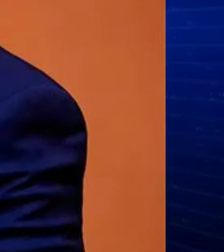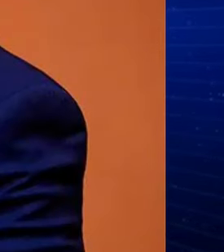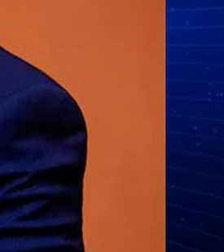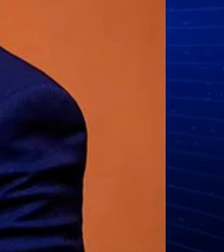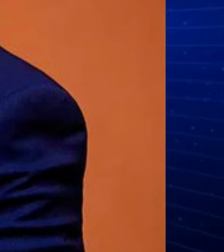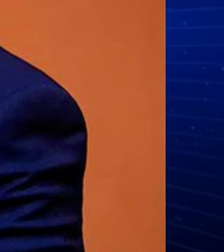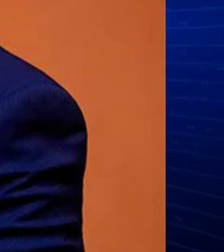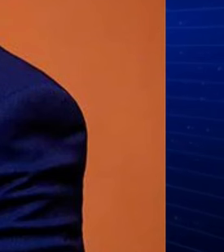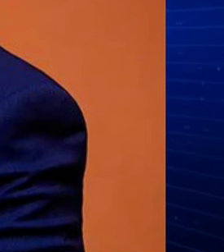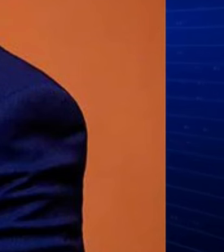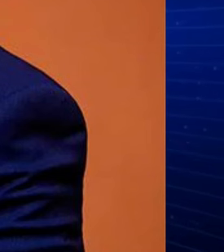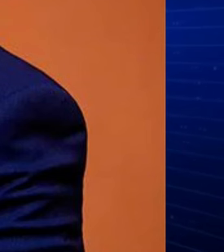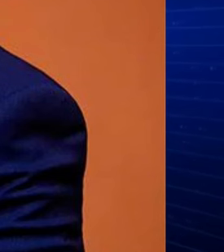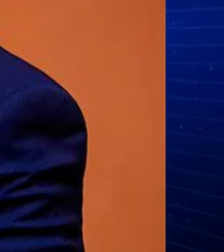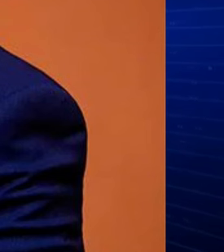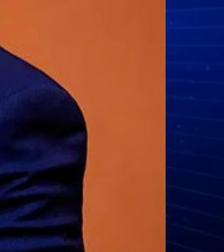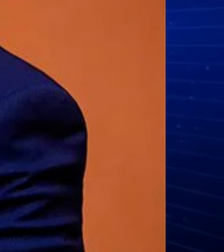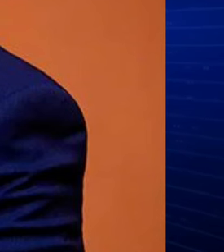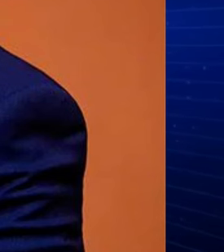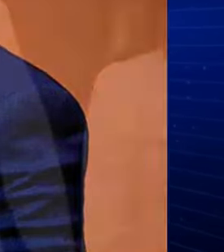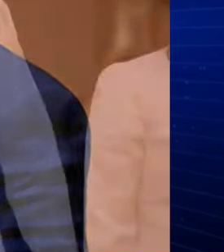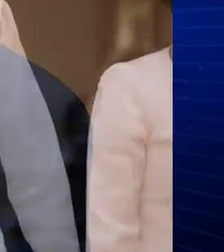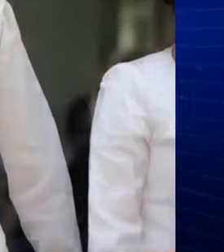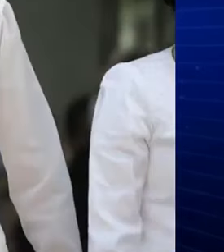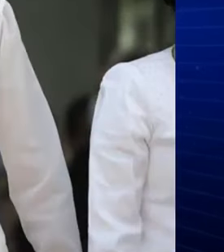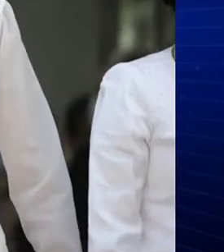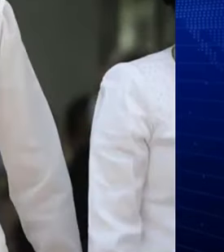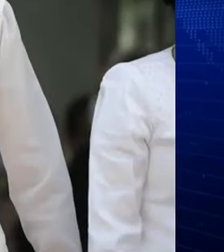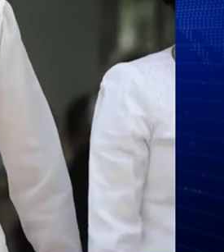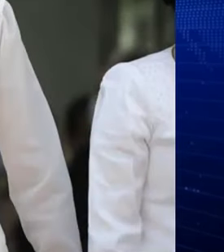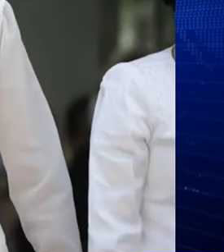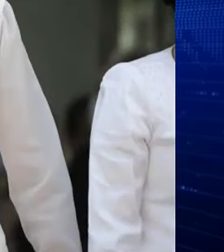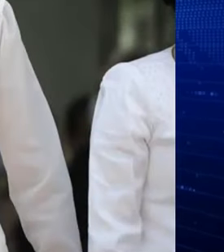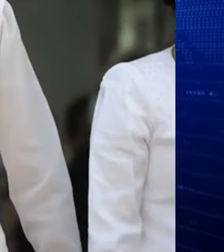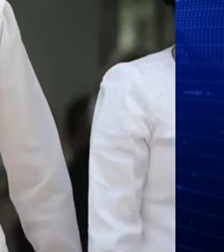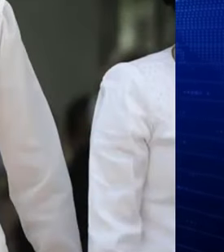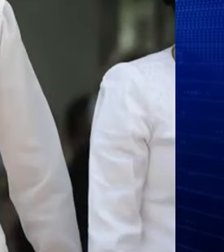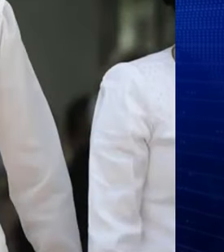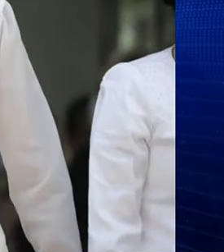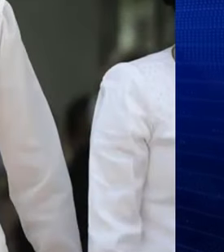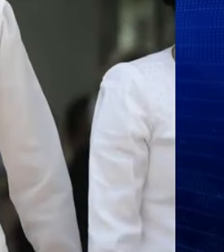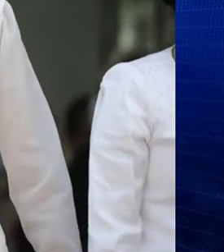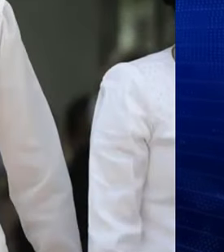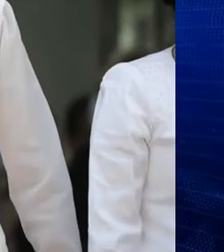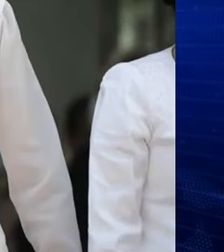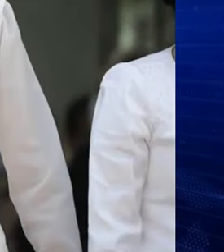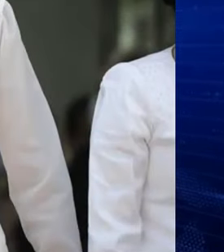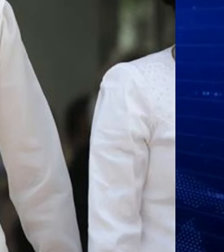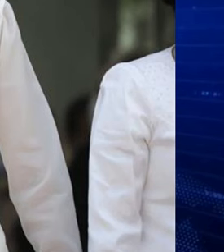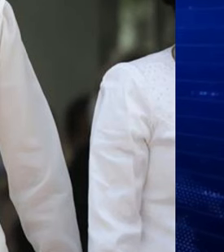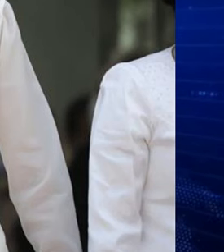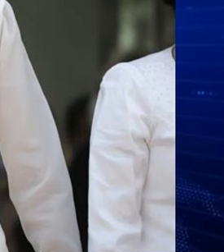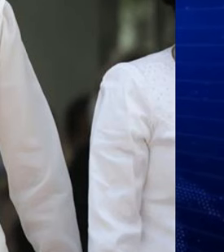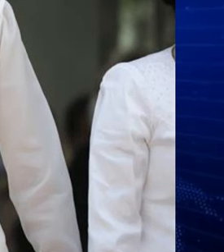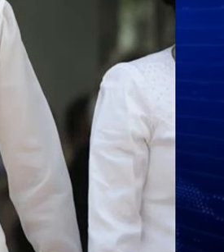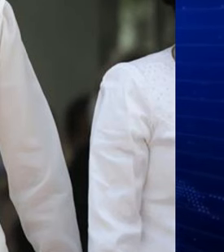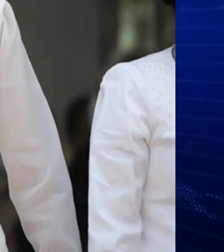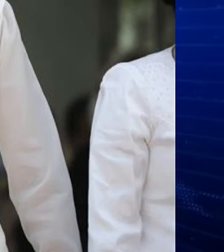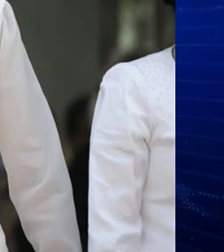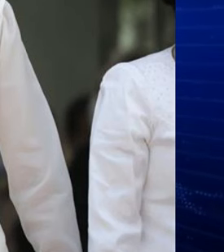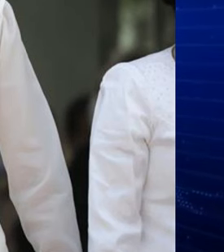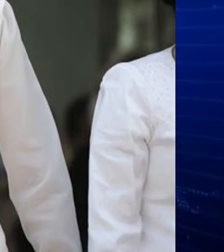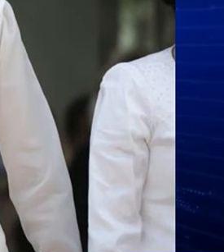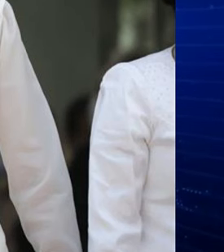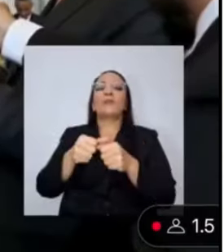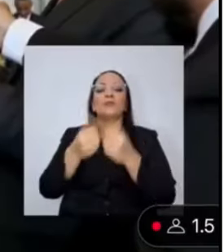un momento de gran necesidad. Su gesto de hermandad será siempre recordado